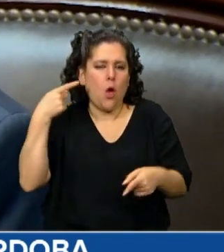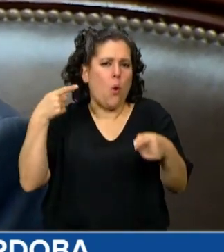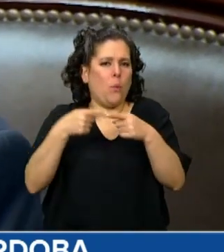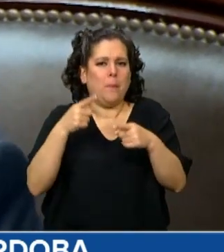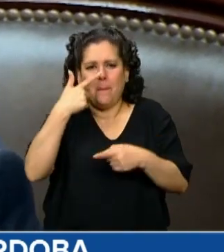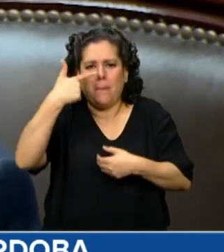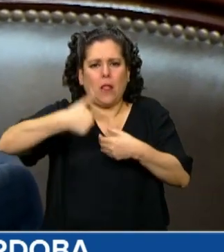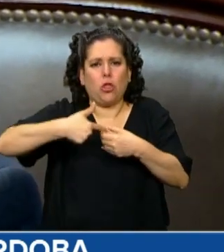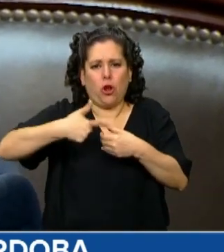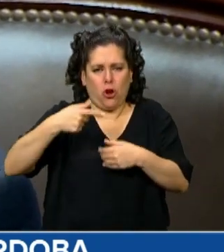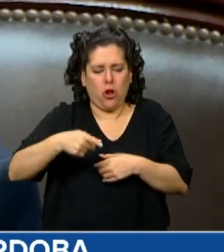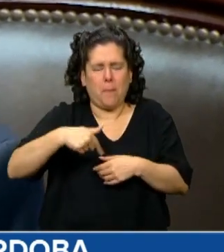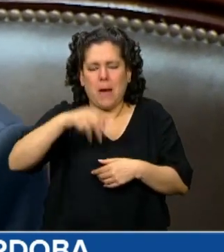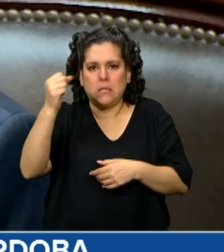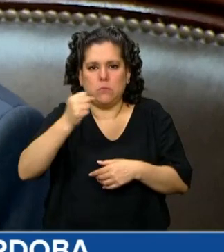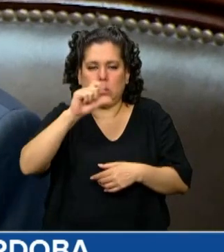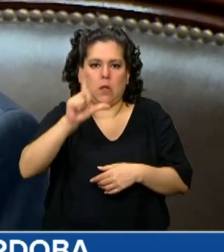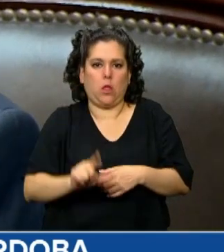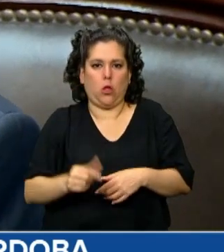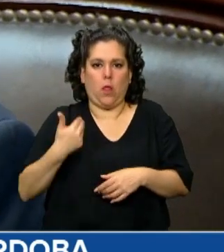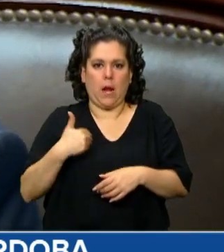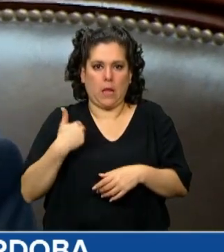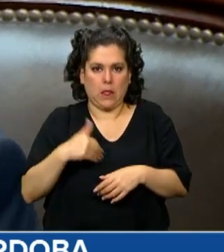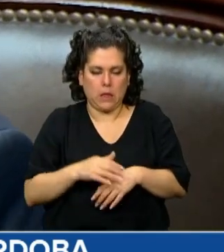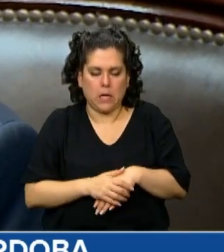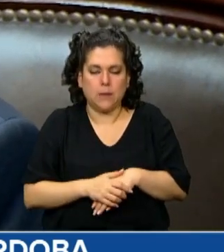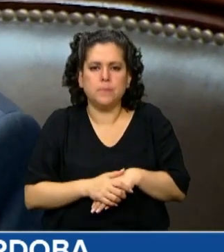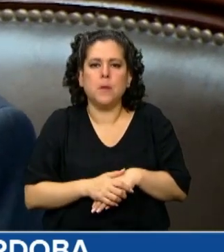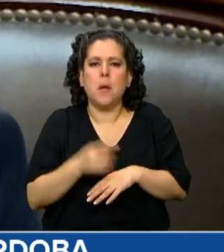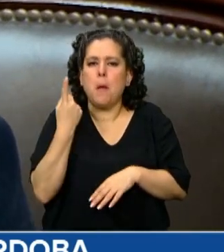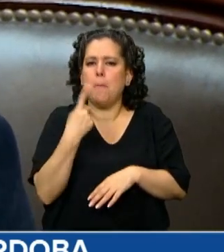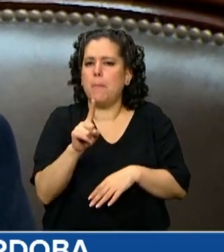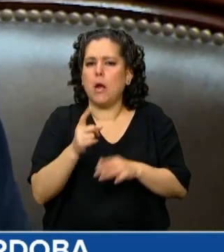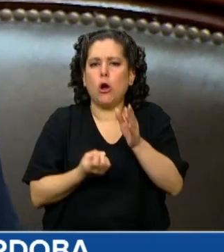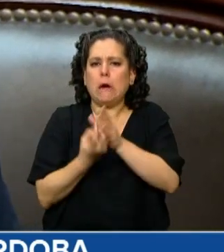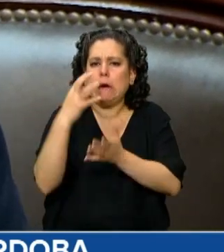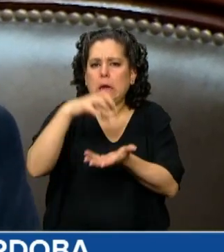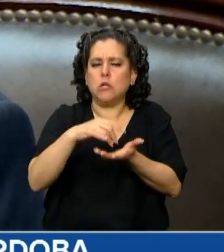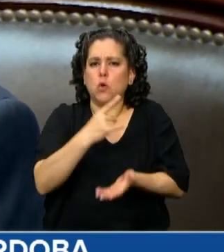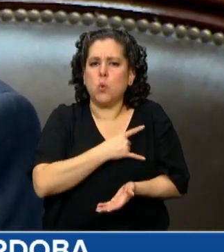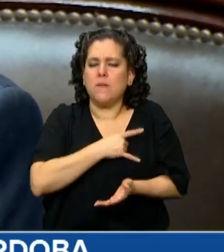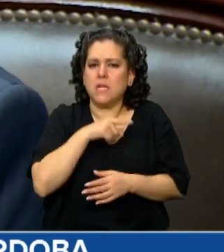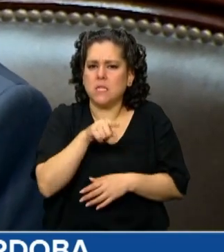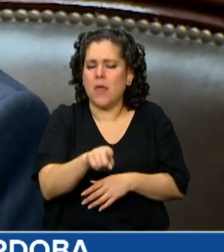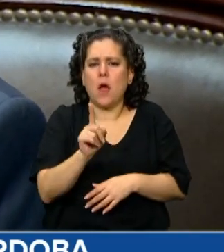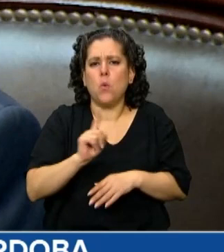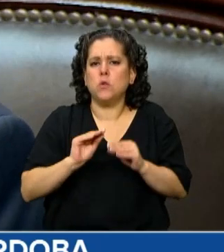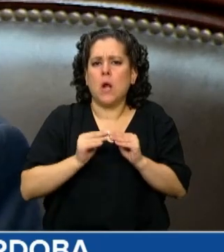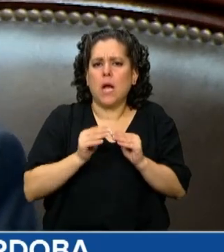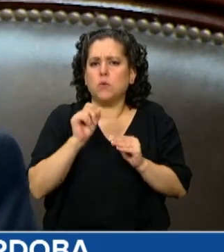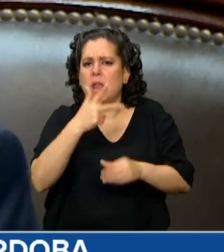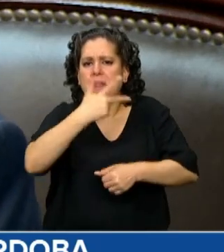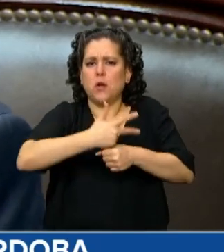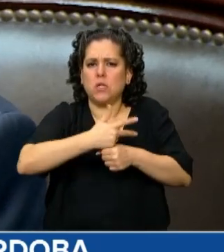más importante de la República Argentina. Pero la razón central de la creación de esta universidad, que no es una causa de la ciudad de